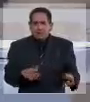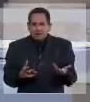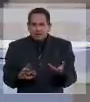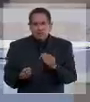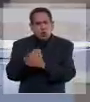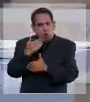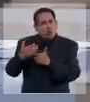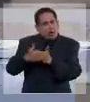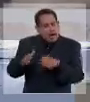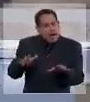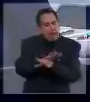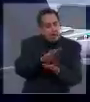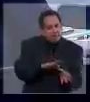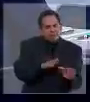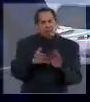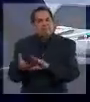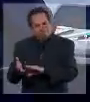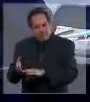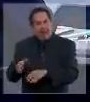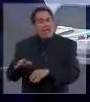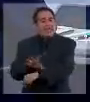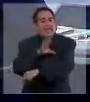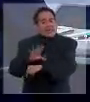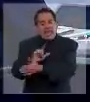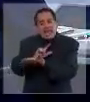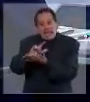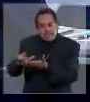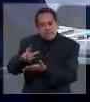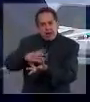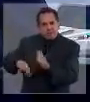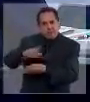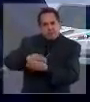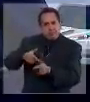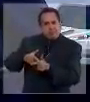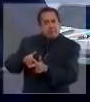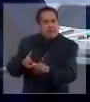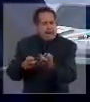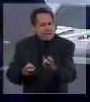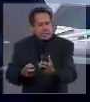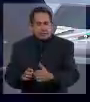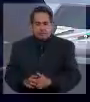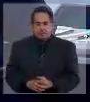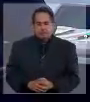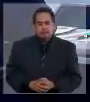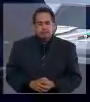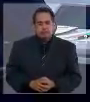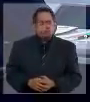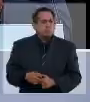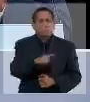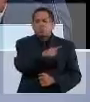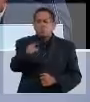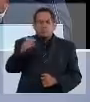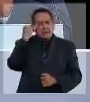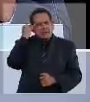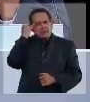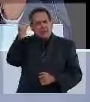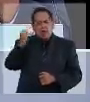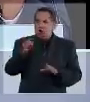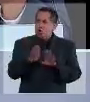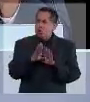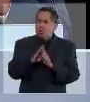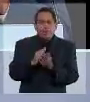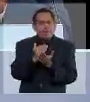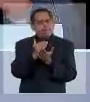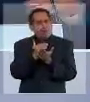que transitar hacia energías limpias, energías renovables. ¿Qué medidas proponen de combate y mitigación